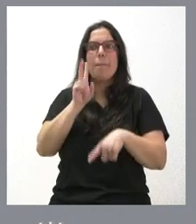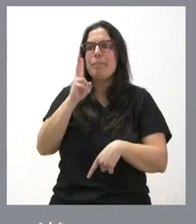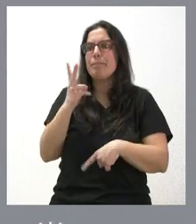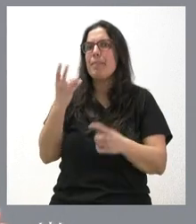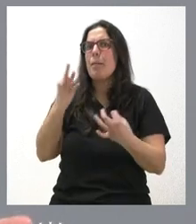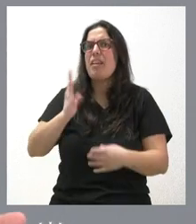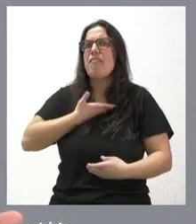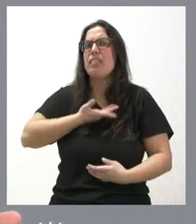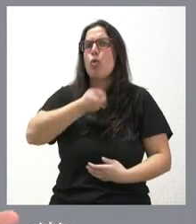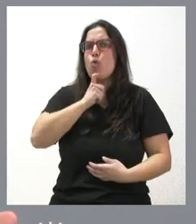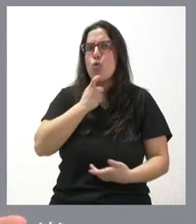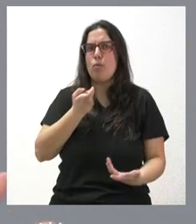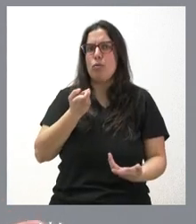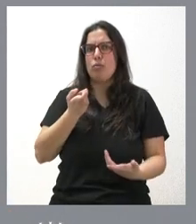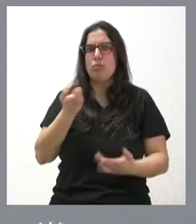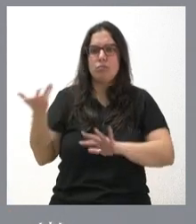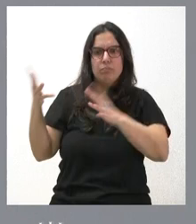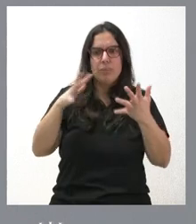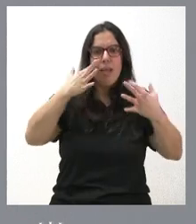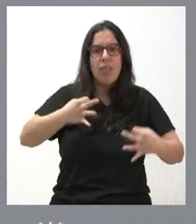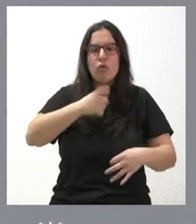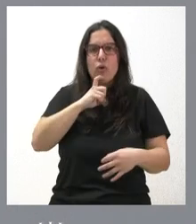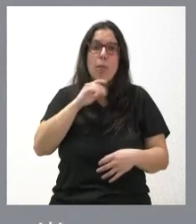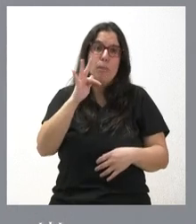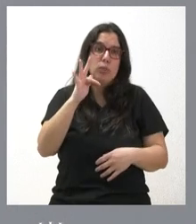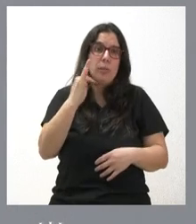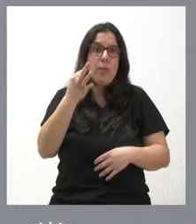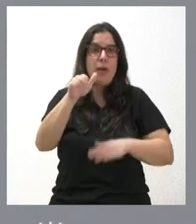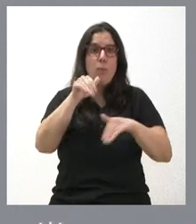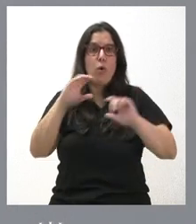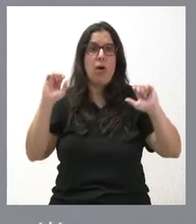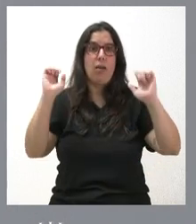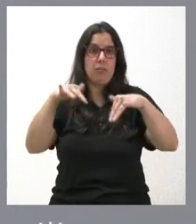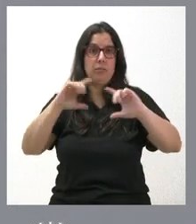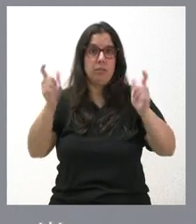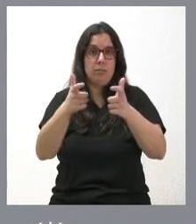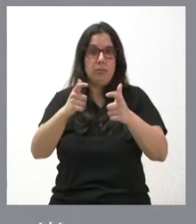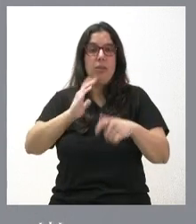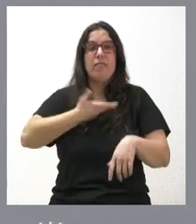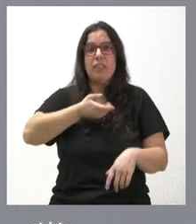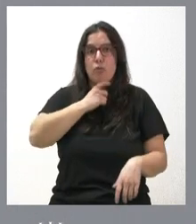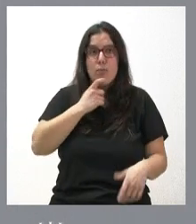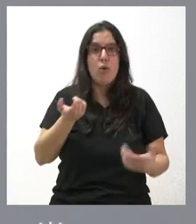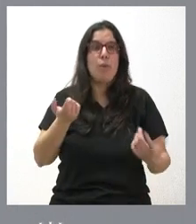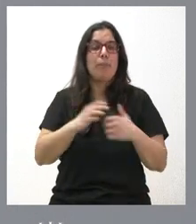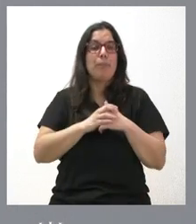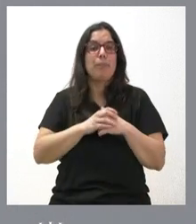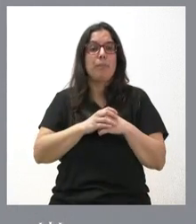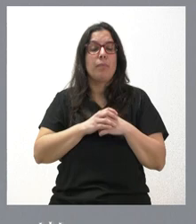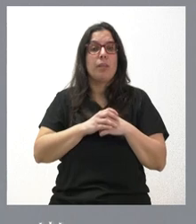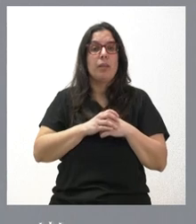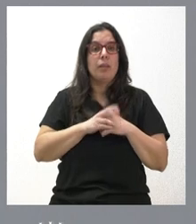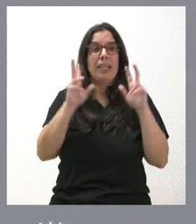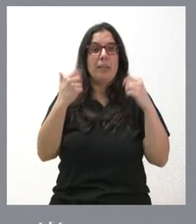que les afecta y cómo se les va a aplicar sería positivo que se convocara cómo nos va a afectar esto cómo nos va a afectar el tema de las